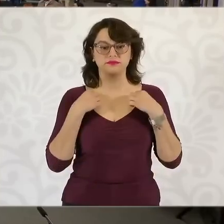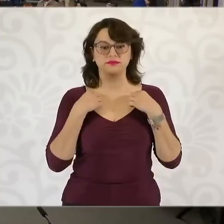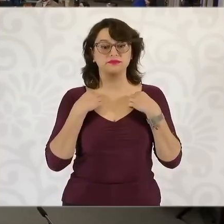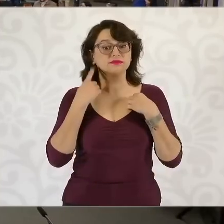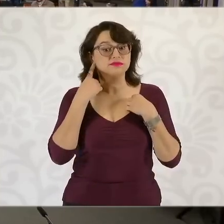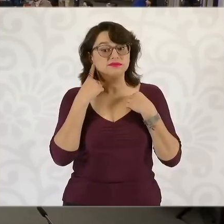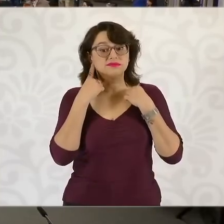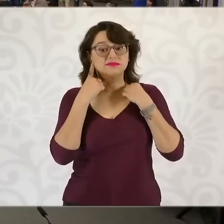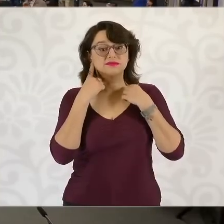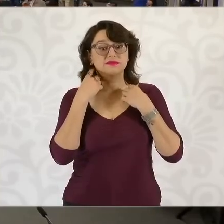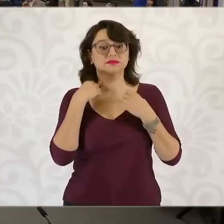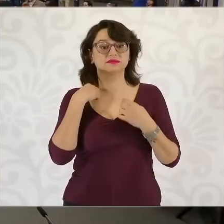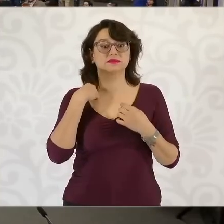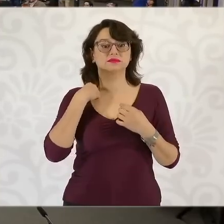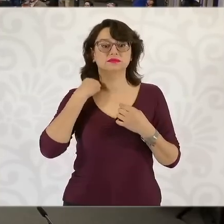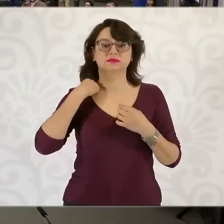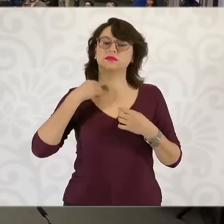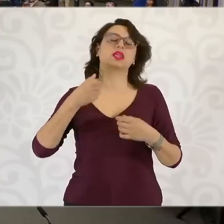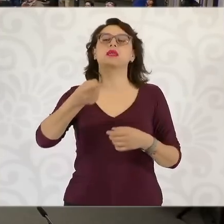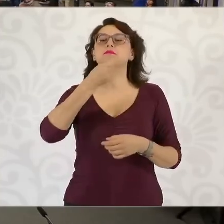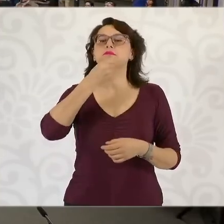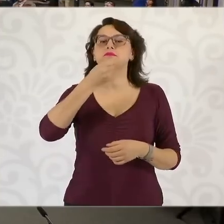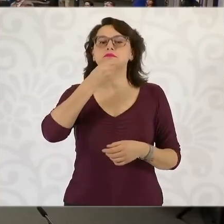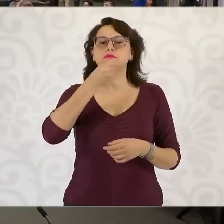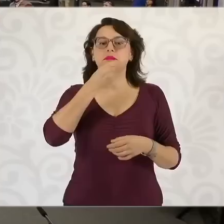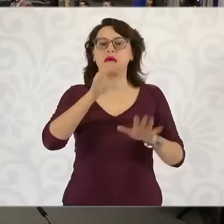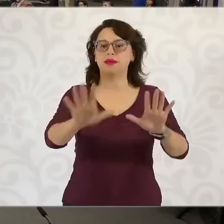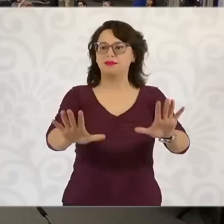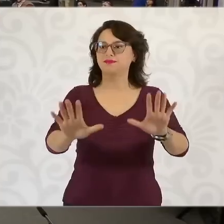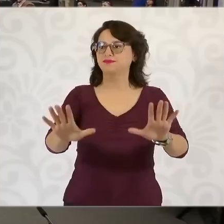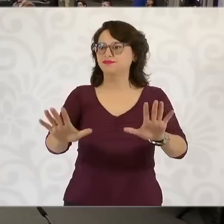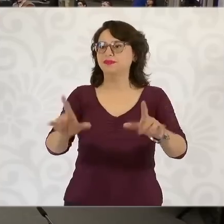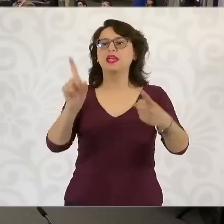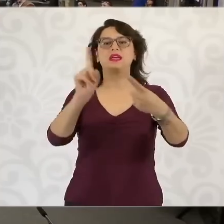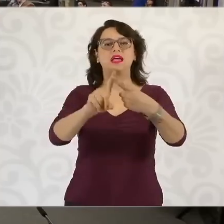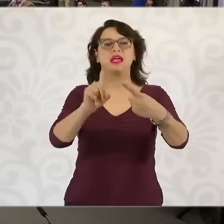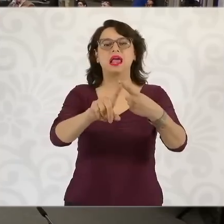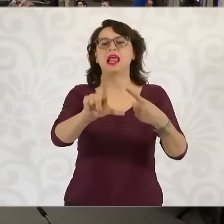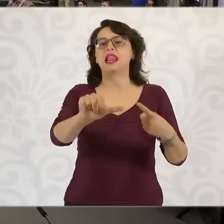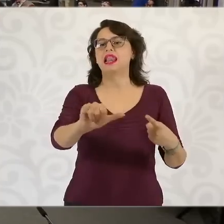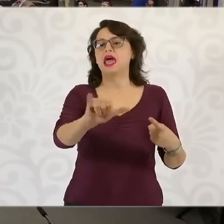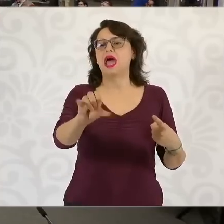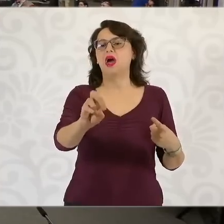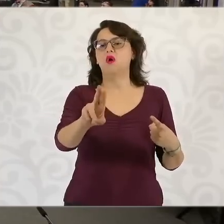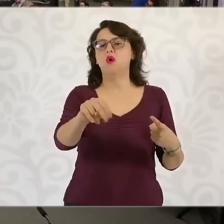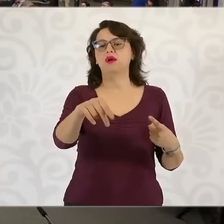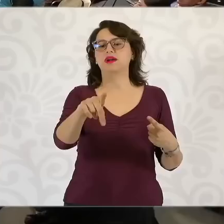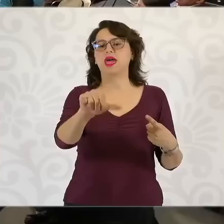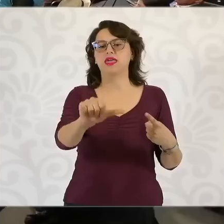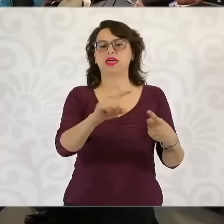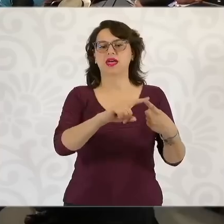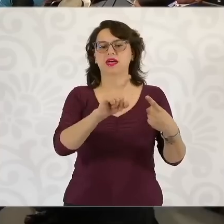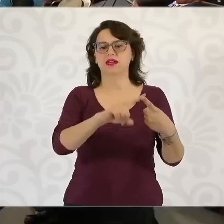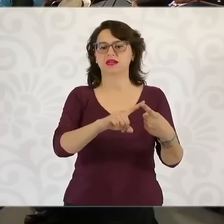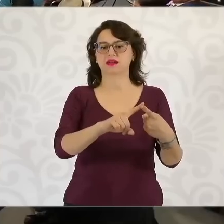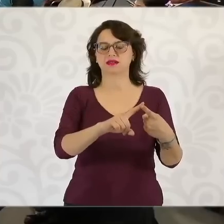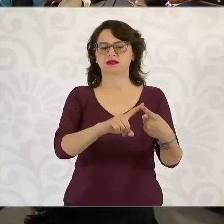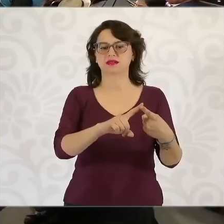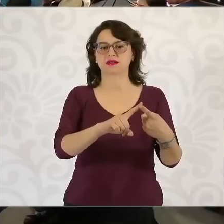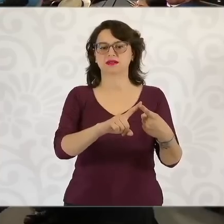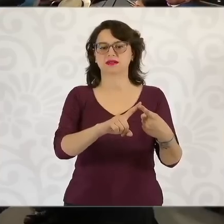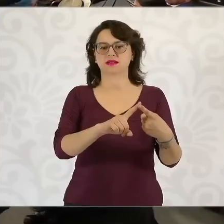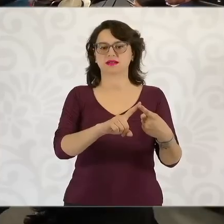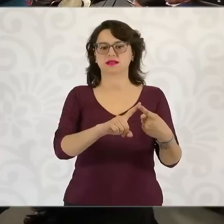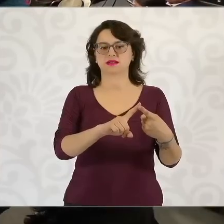Fuerte. A ver, Hans, Sí. estaba la jornada. ¿Por qué no permitimos que el compañero de la Sí, es el jornada tema que permite. ¿Qué